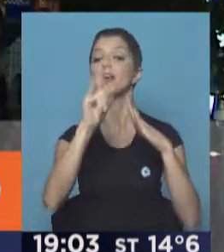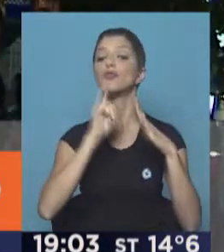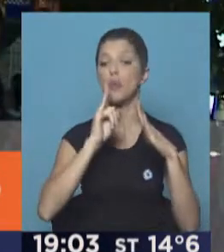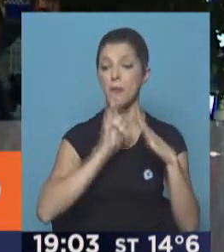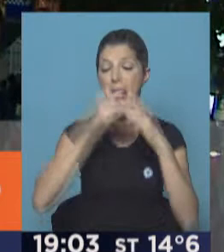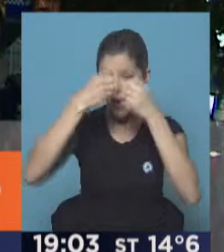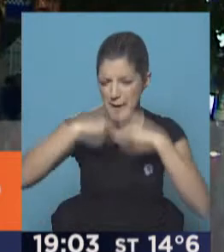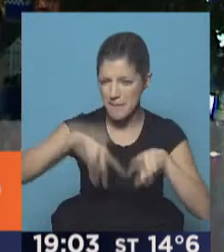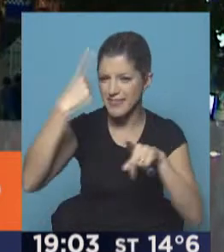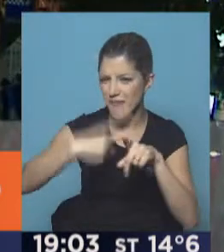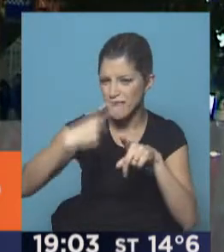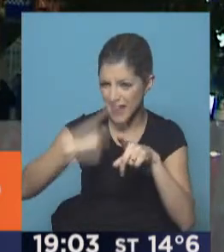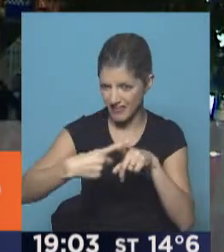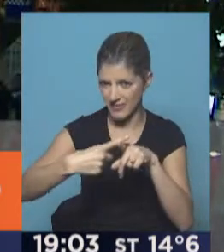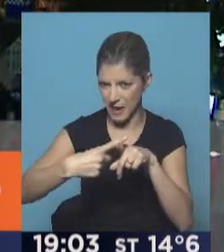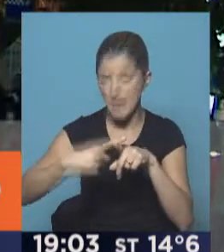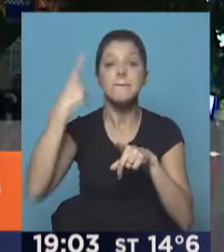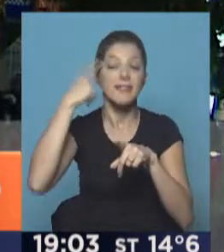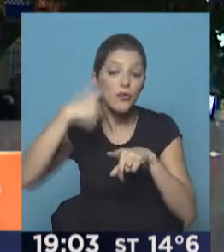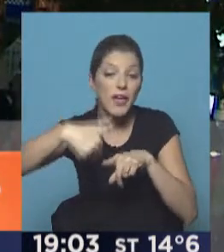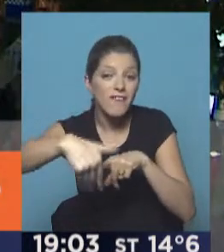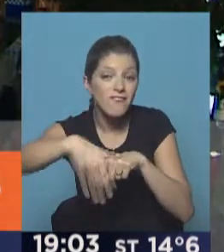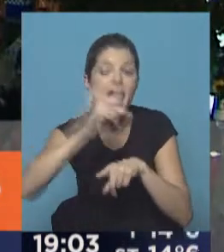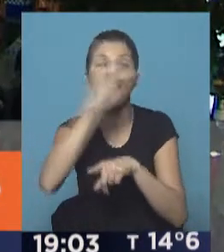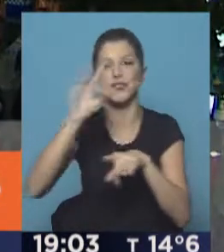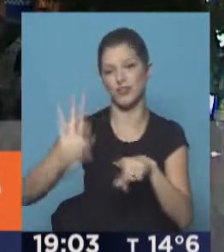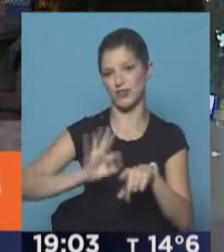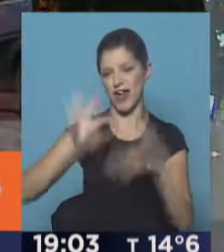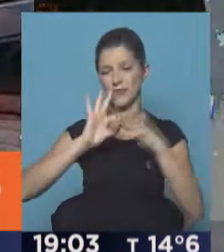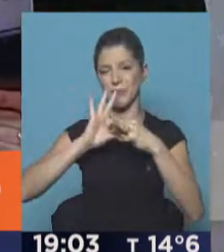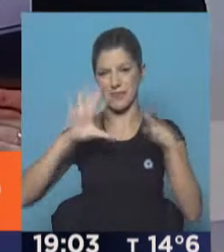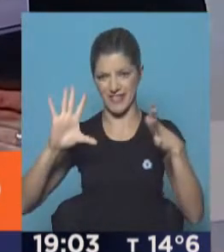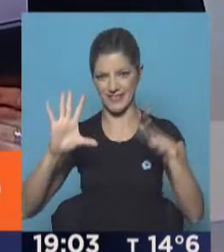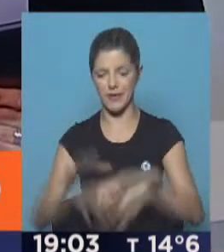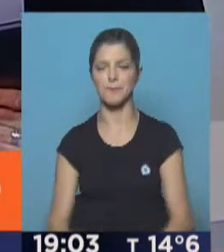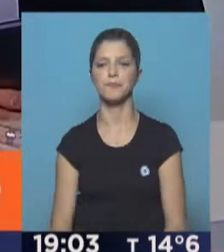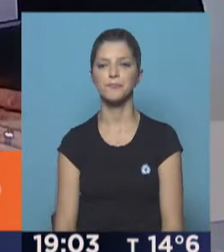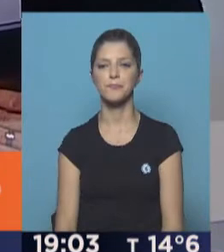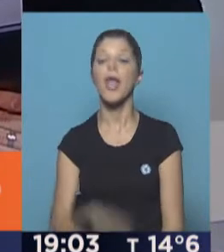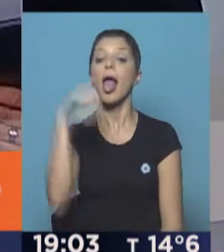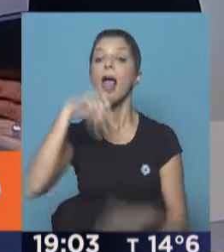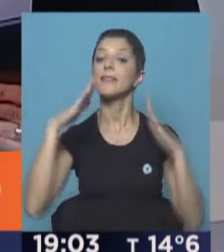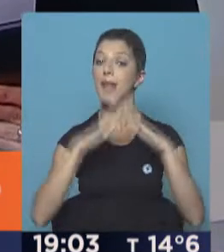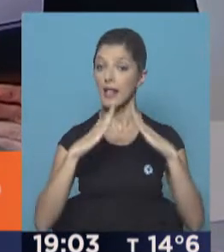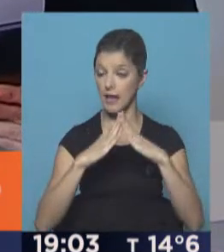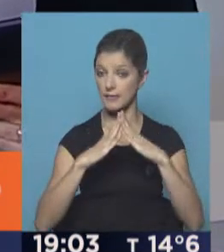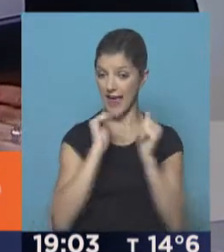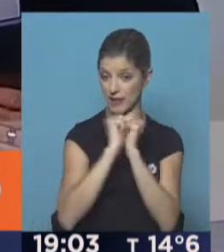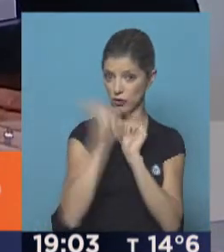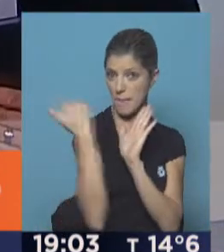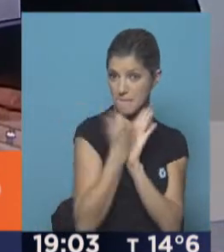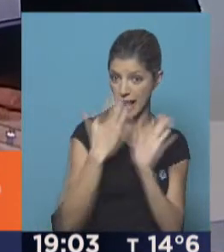celebrar lo que es la vigilia hacia los 200 años de la independencia. Sí, justamente porque esta Casa Histórica de la Independencia fue uno de